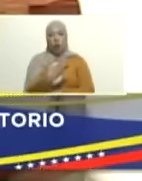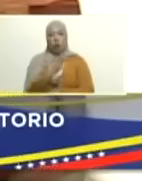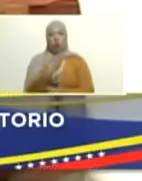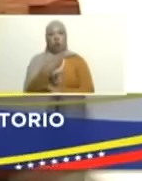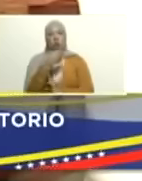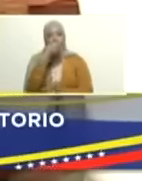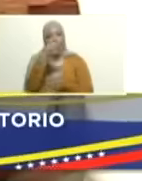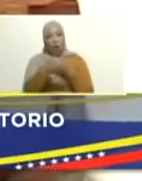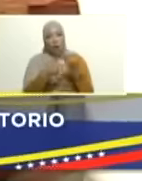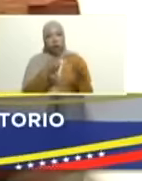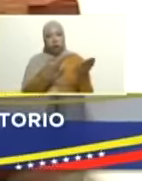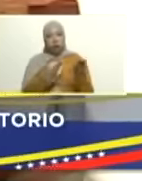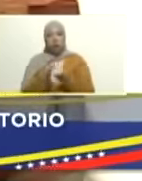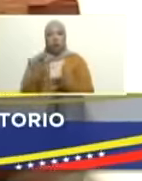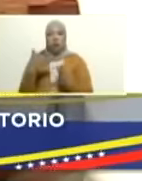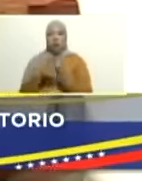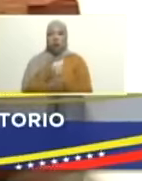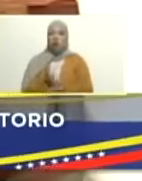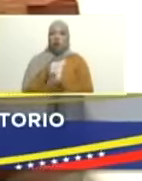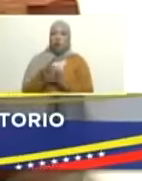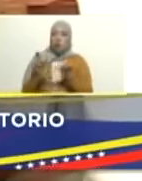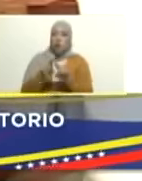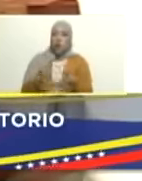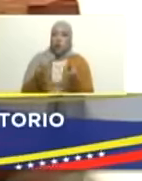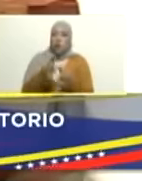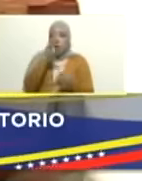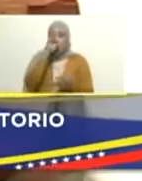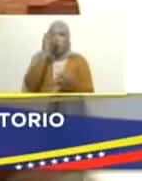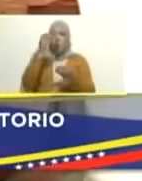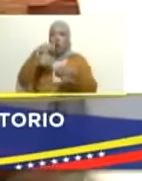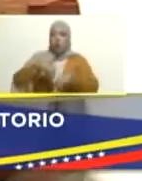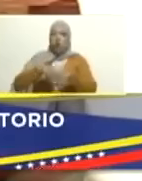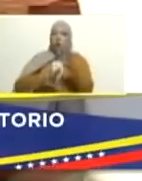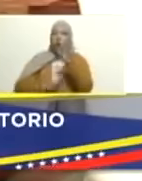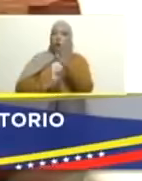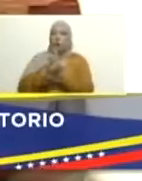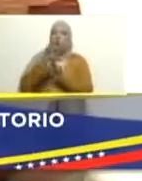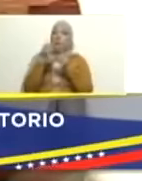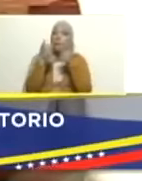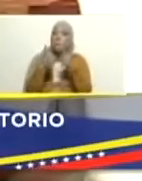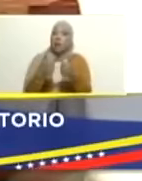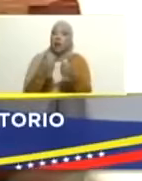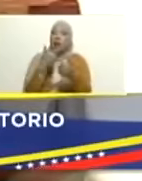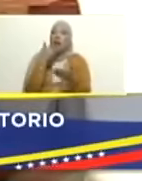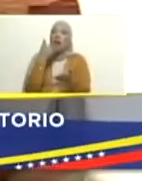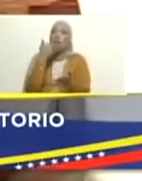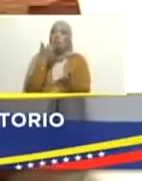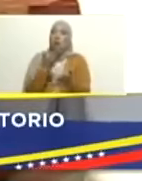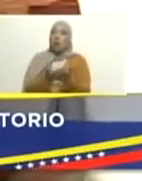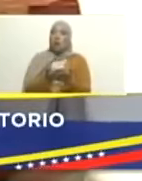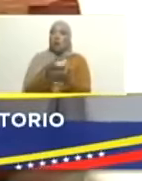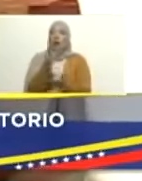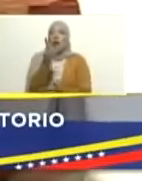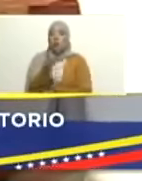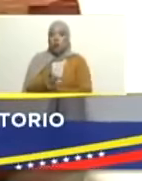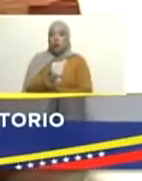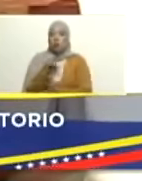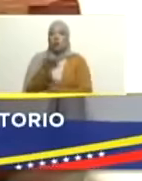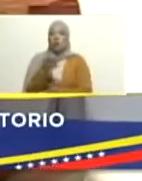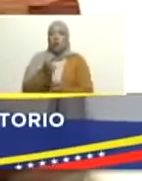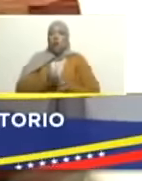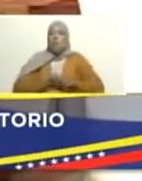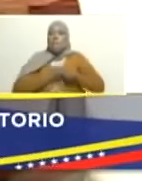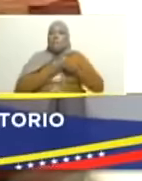que se ha empeñado en que este acuerdo saliera adelante. Quiero agradecerle a Gerardo Bley por su